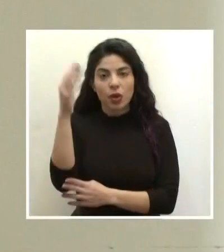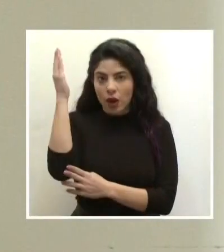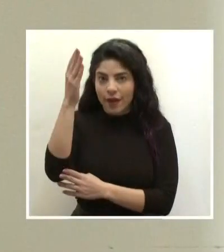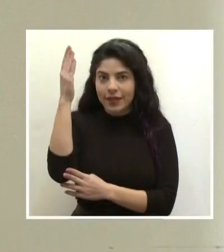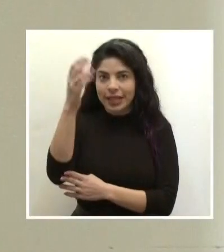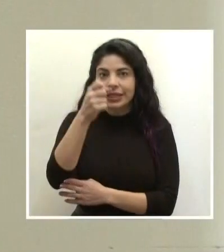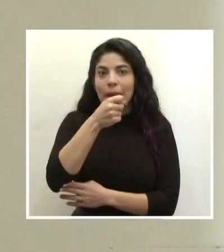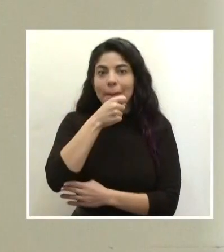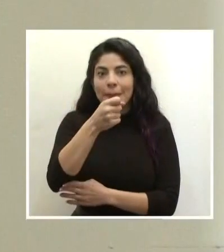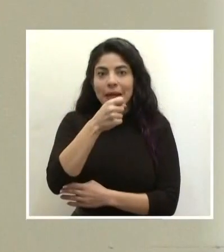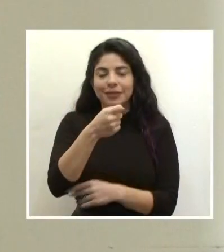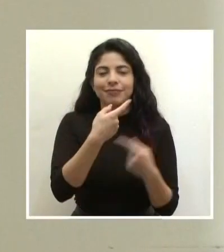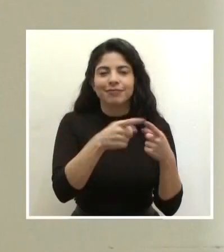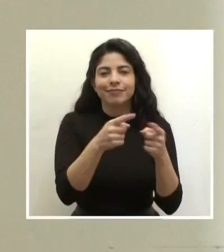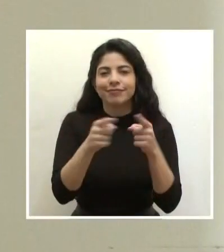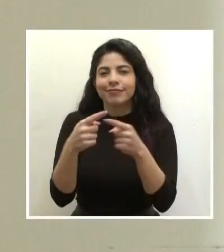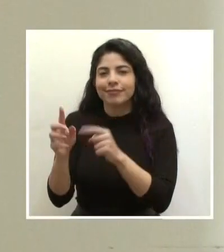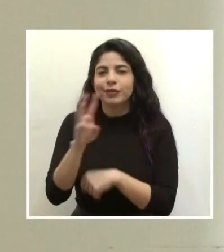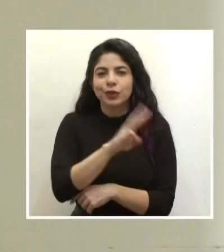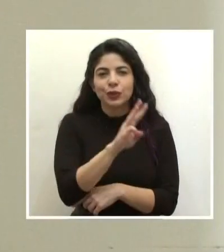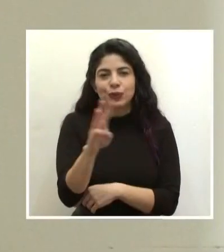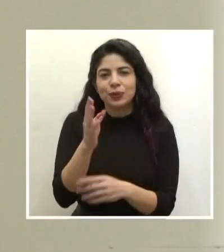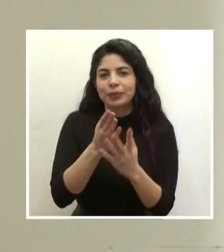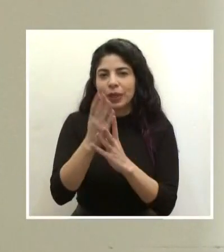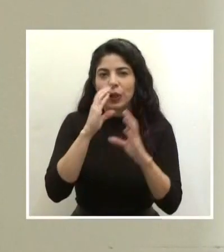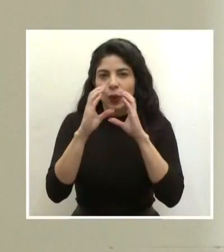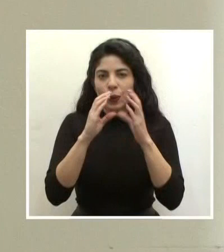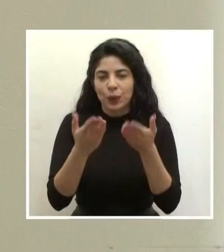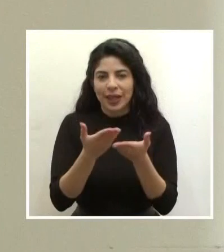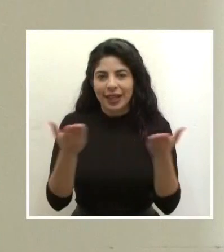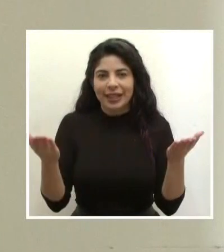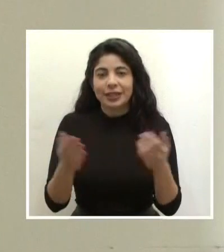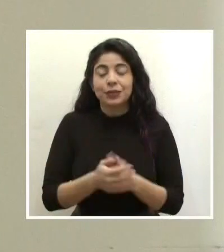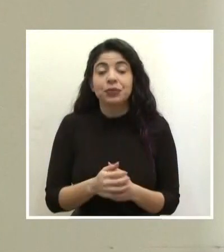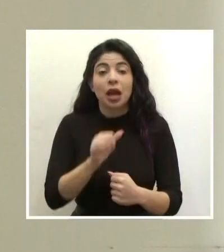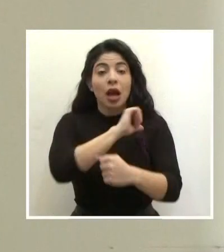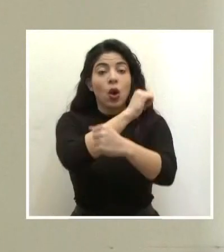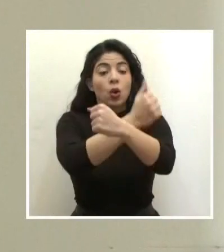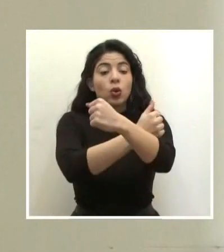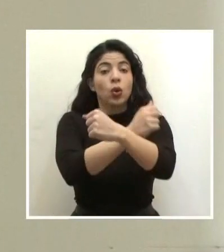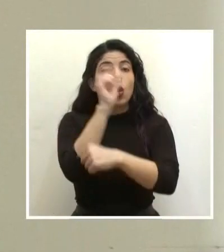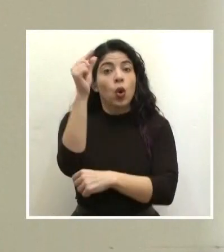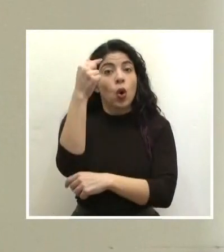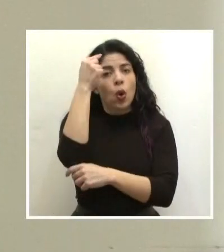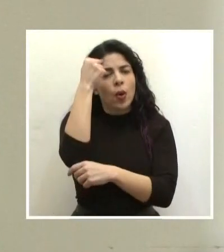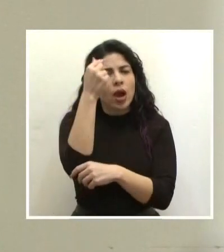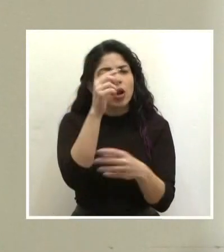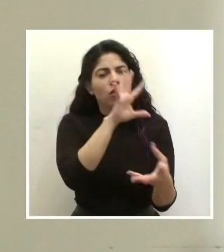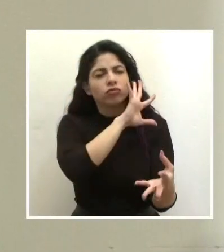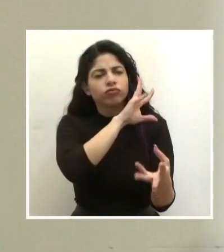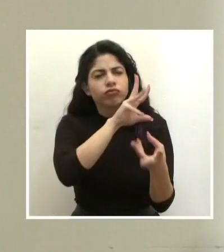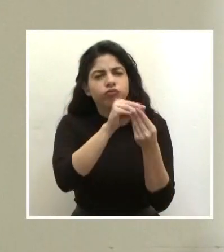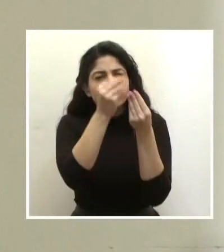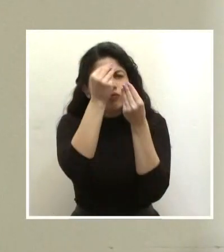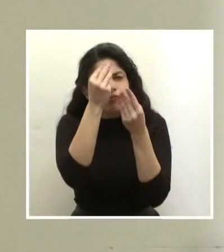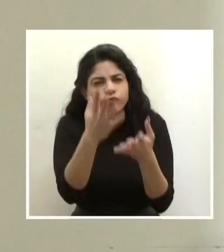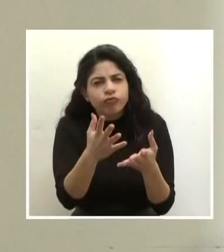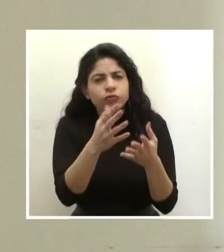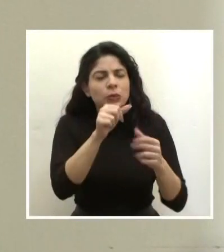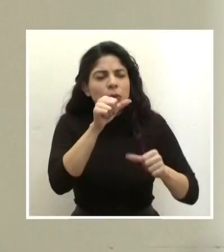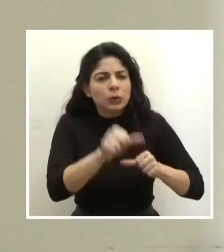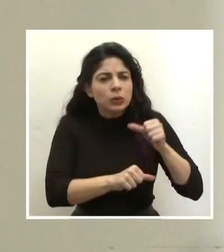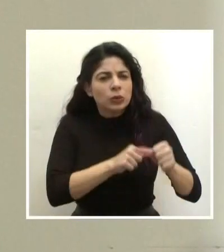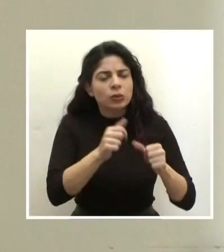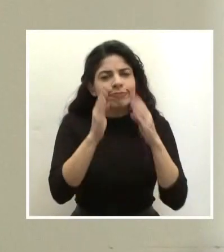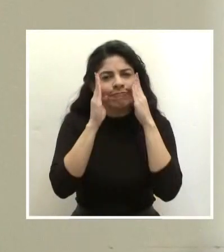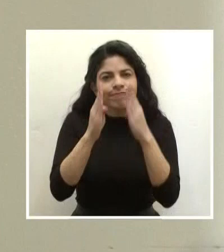conferencia de prensa a través de las distintas plataformas de los medios de comunicación, en el cual las autoridades de gobierno nos darán el balance de la atención y esfuerzos